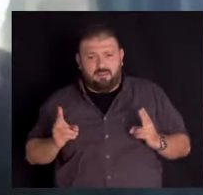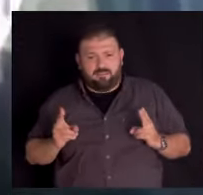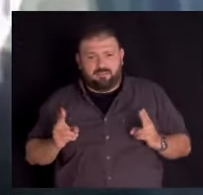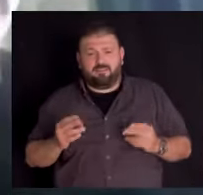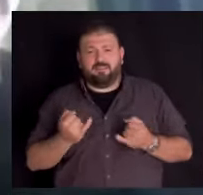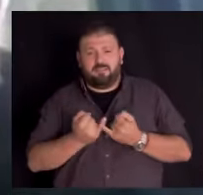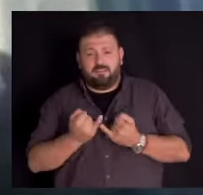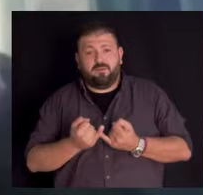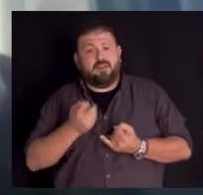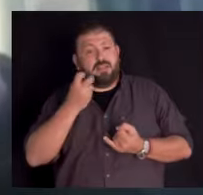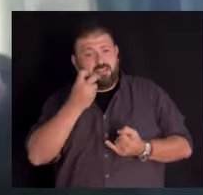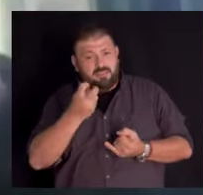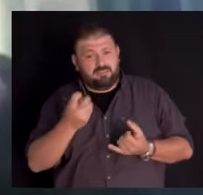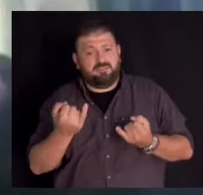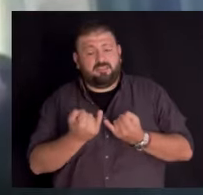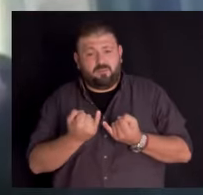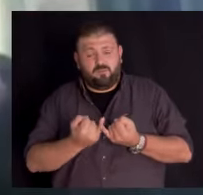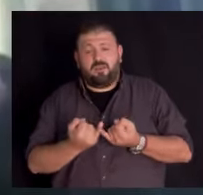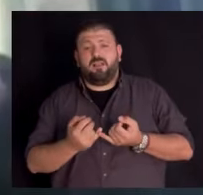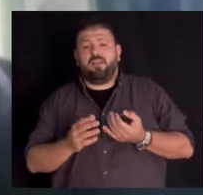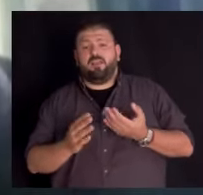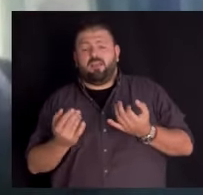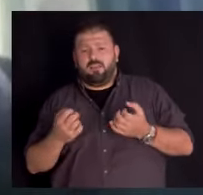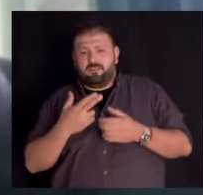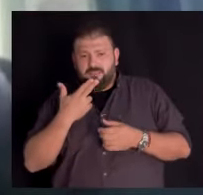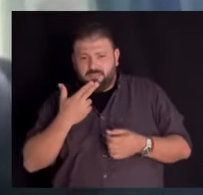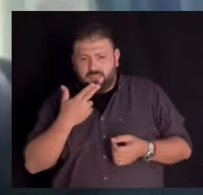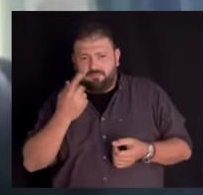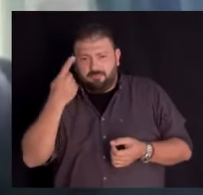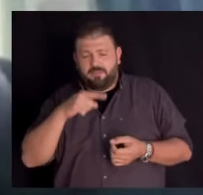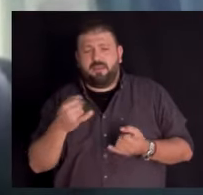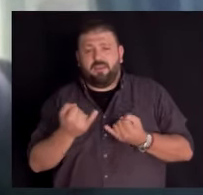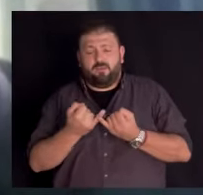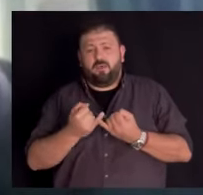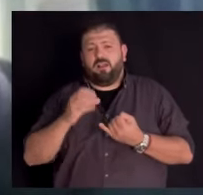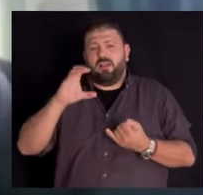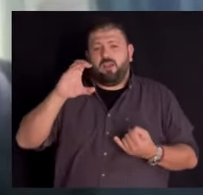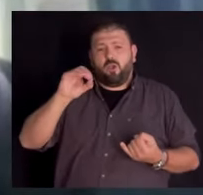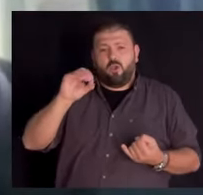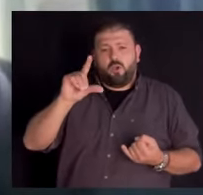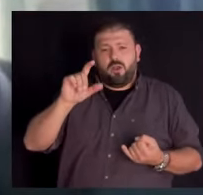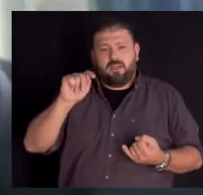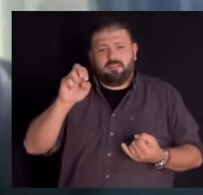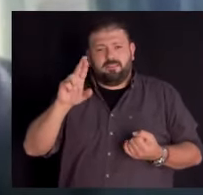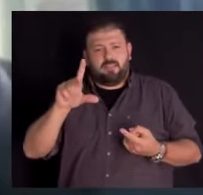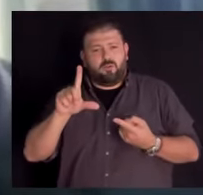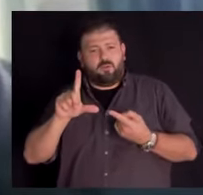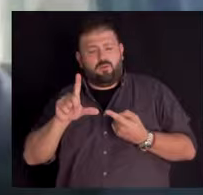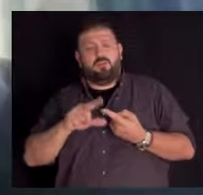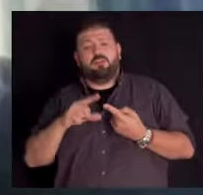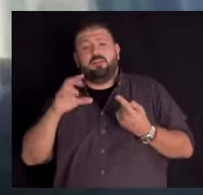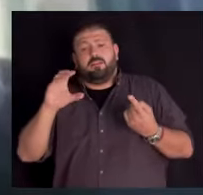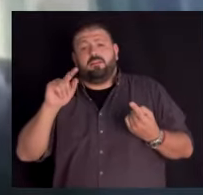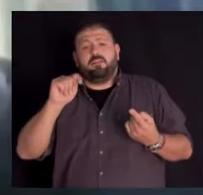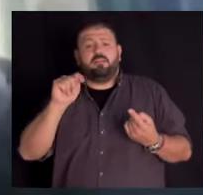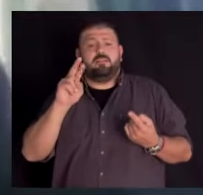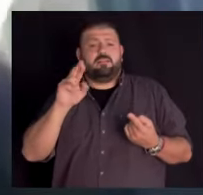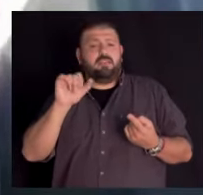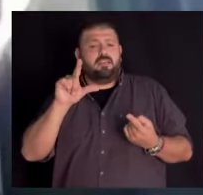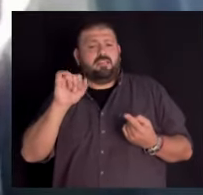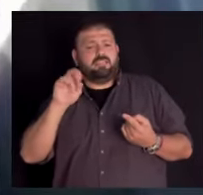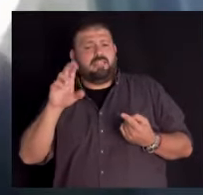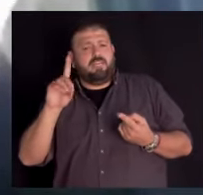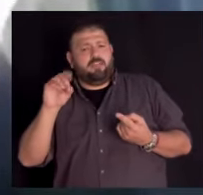Esto también nos sirve para normalizar lo que es colesterol y triglicéridos, ¿sí? Entonces, este